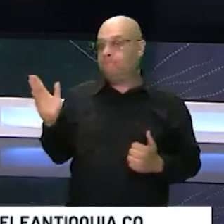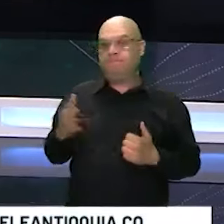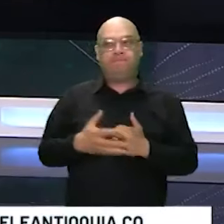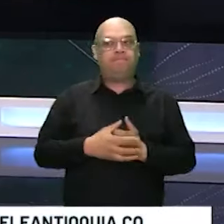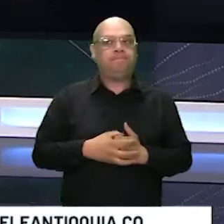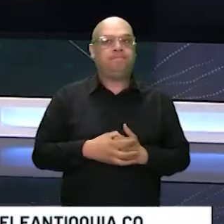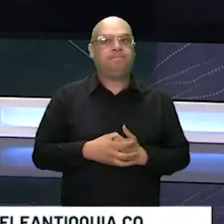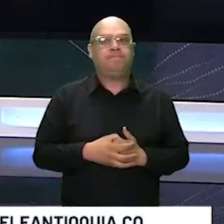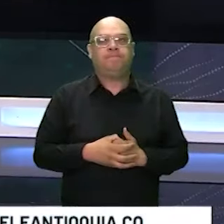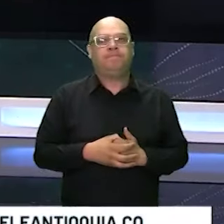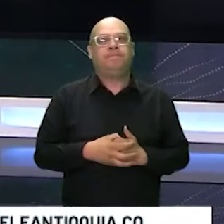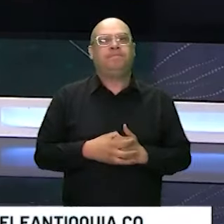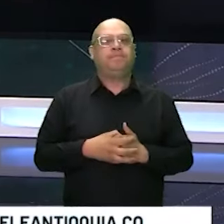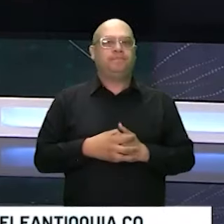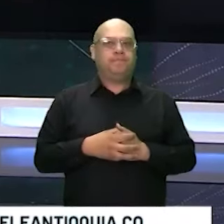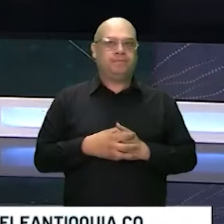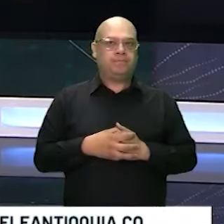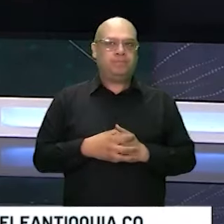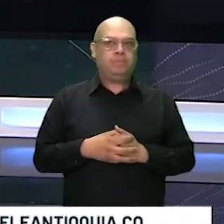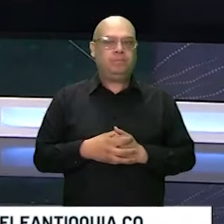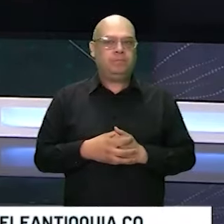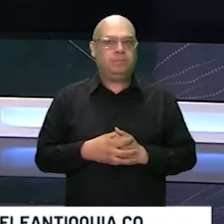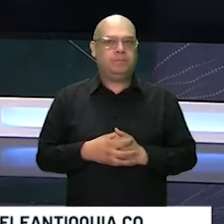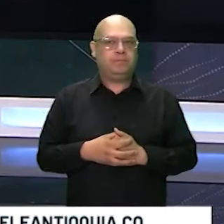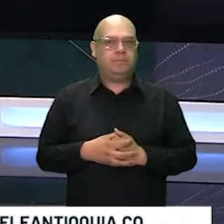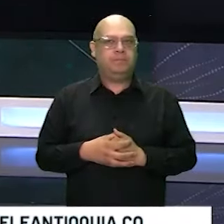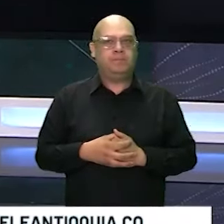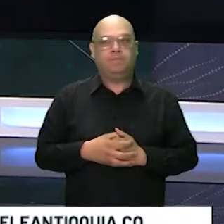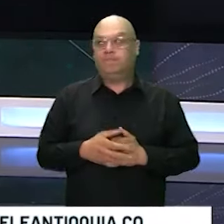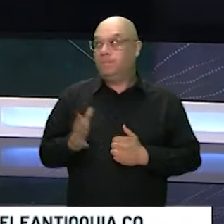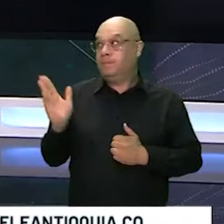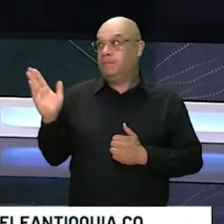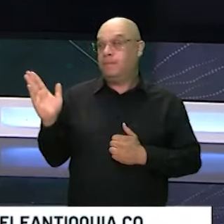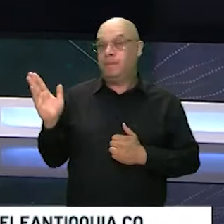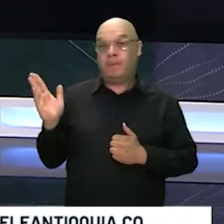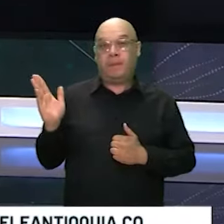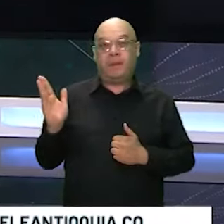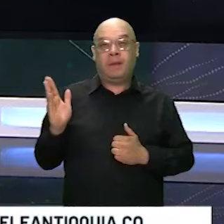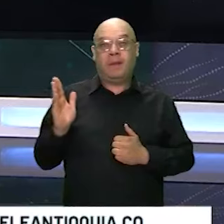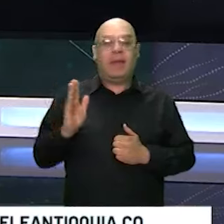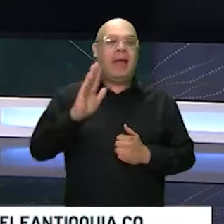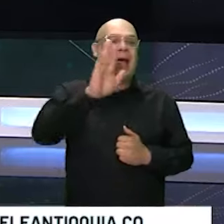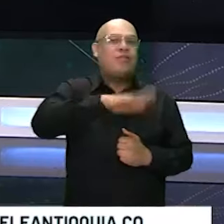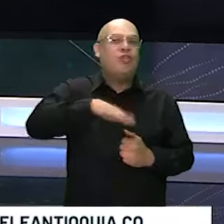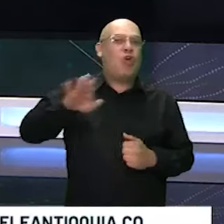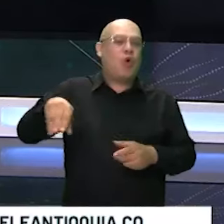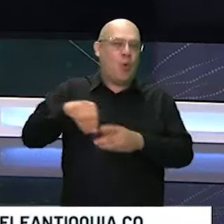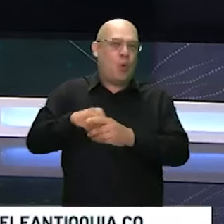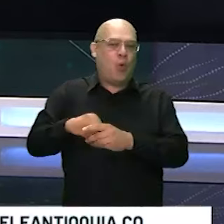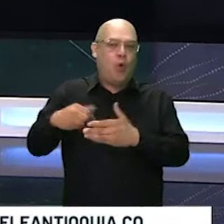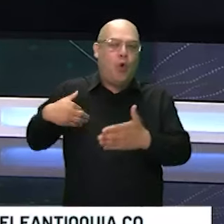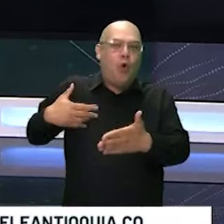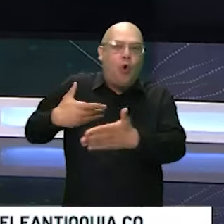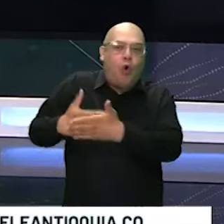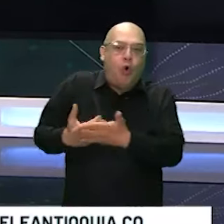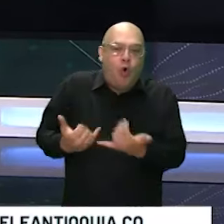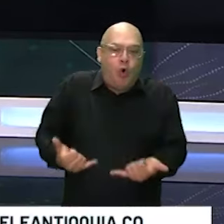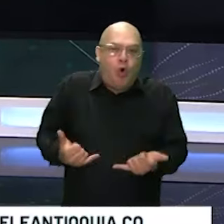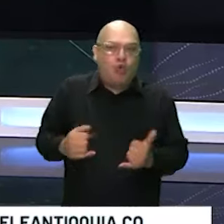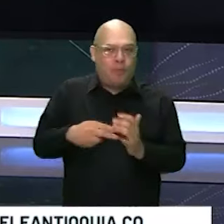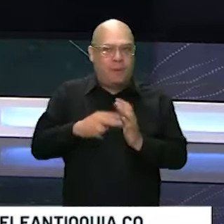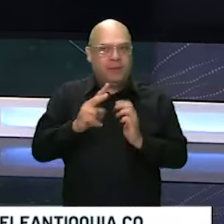pantalla aquí en Teleantioquia Noticias de la 1 de la tarde. Miren ustedes, solamente en el departamento de Antioquia en lo corrido del año se han presentado